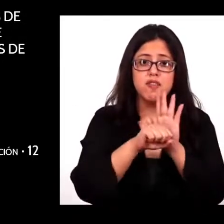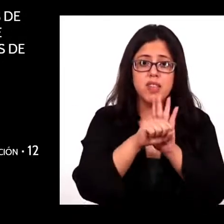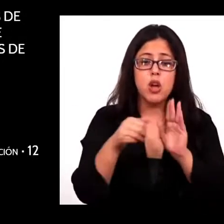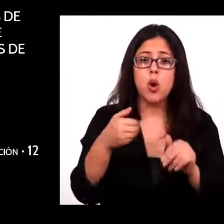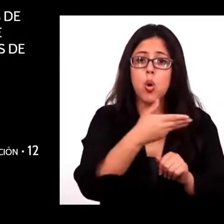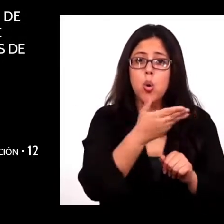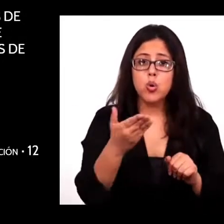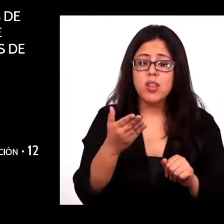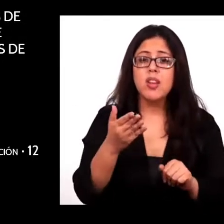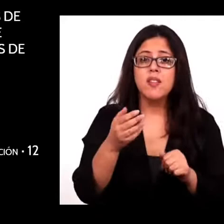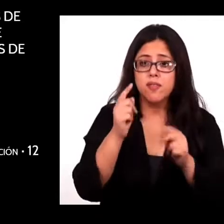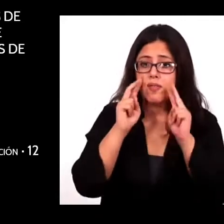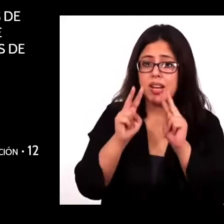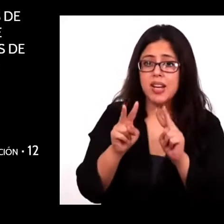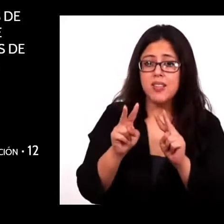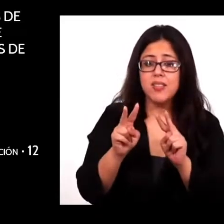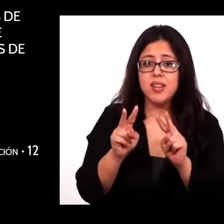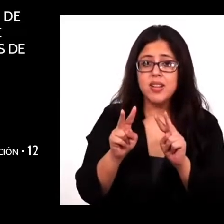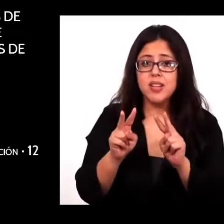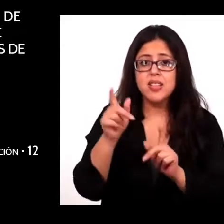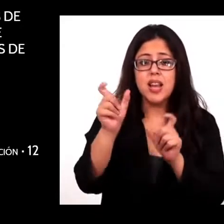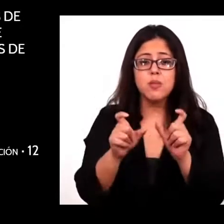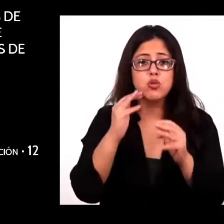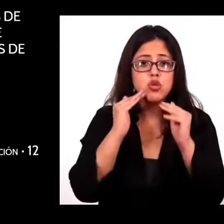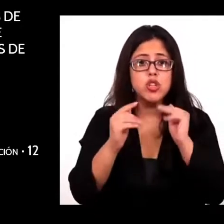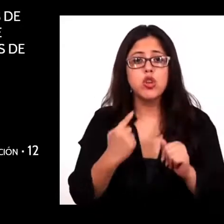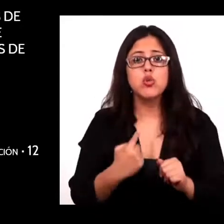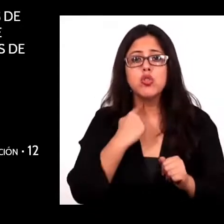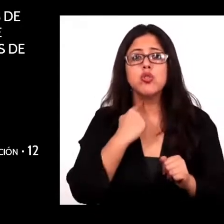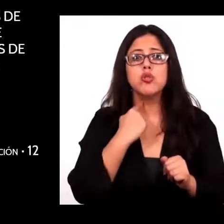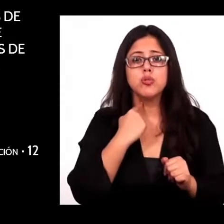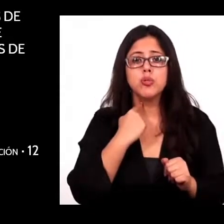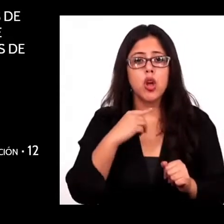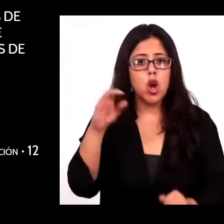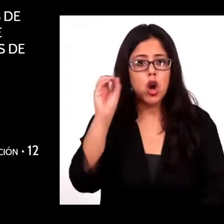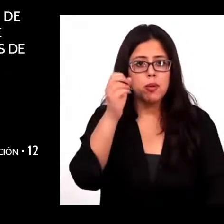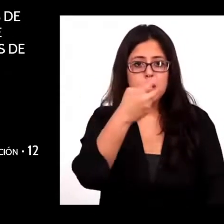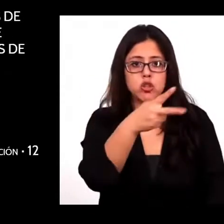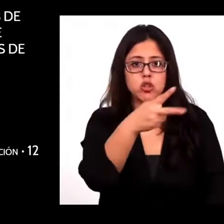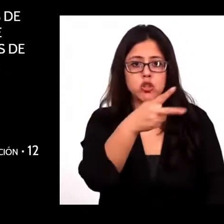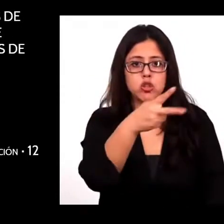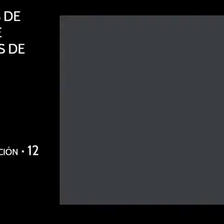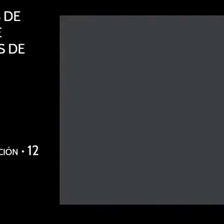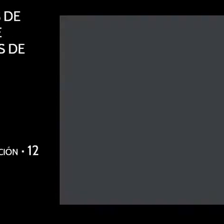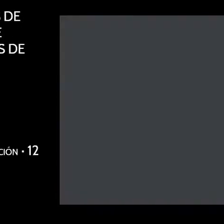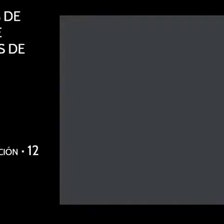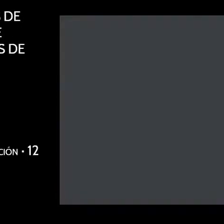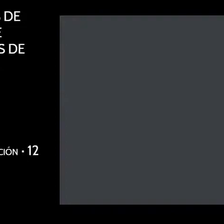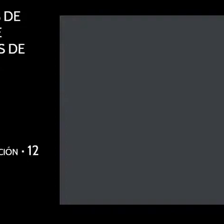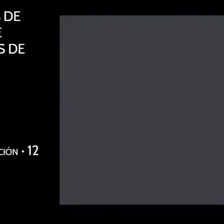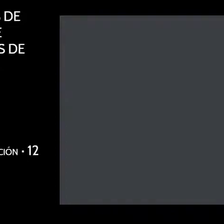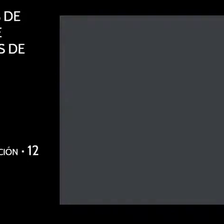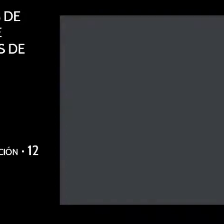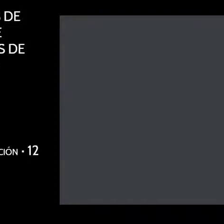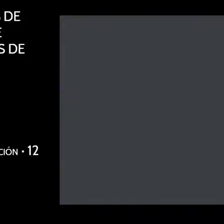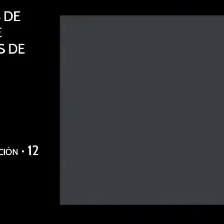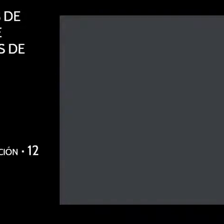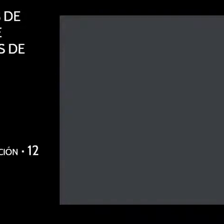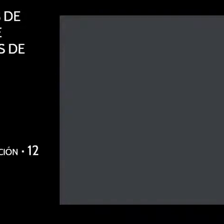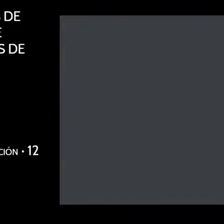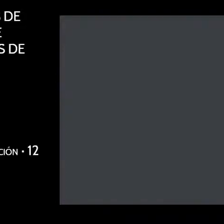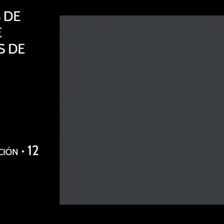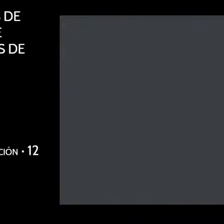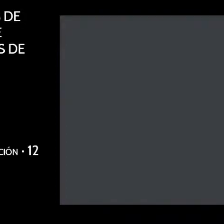podrán escuchar directamente de las víctimas sus apreciaciones y sus decepciones respecto de un Estado que no ha sido capaz de